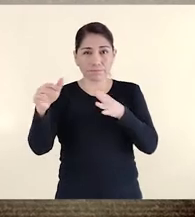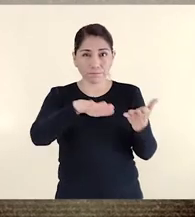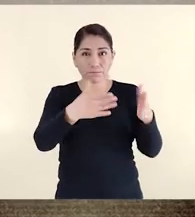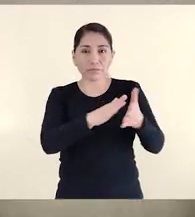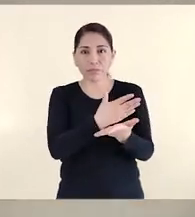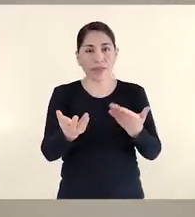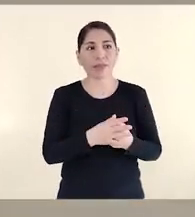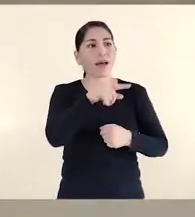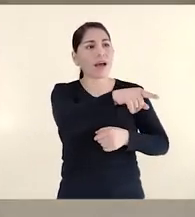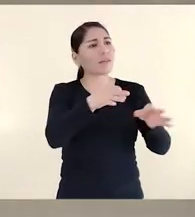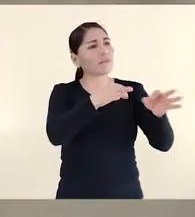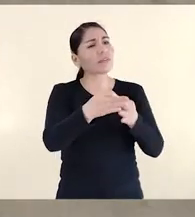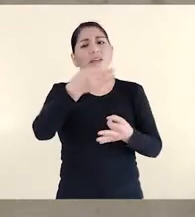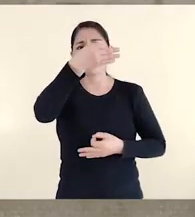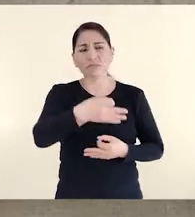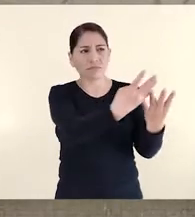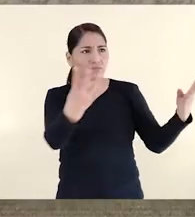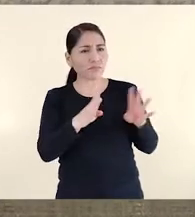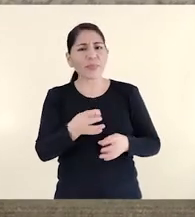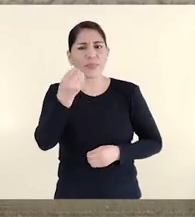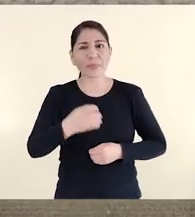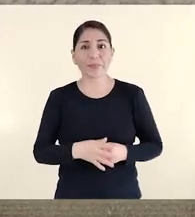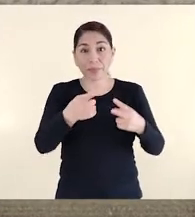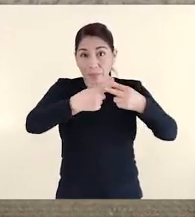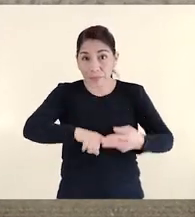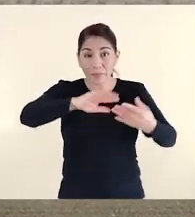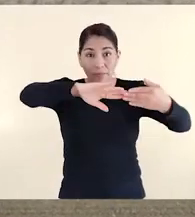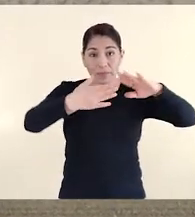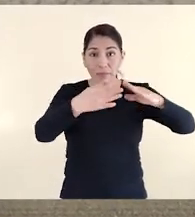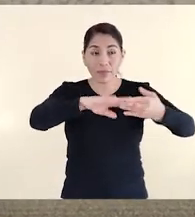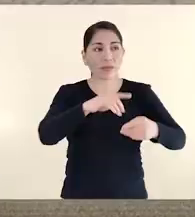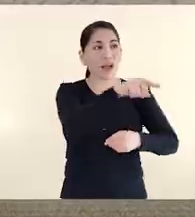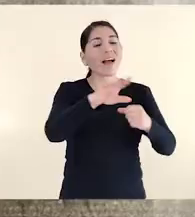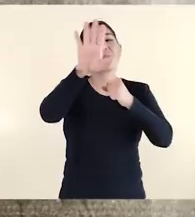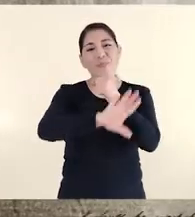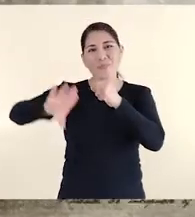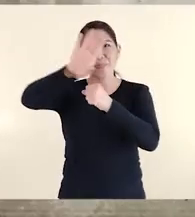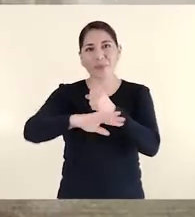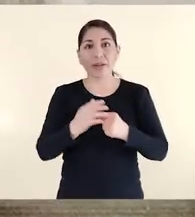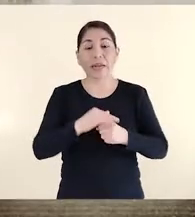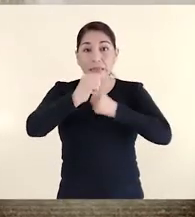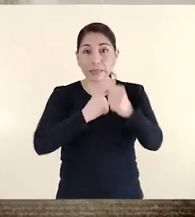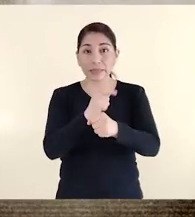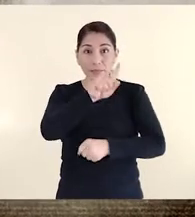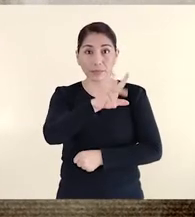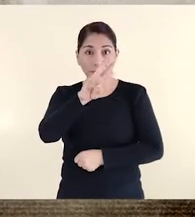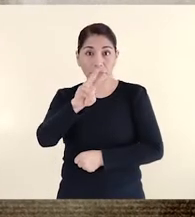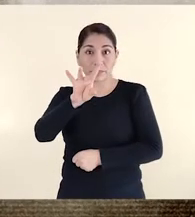que delata también el porqué de su existencia. Si bien desde el inicio de la ciudad hubo la necesidad de protegerla, es recién